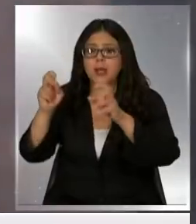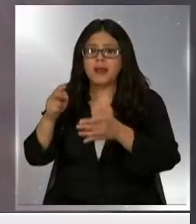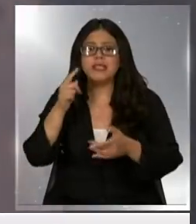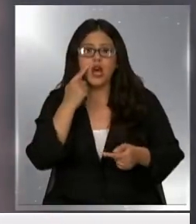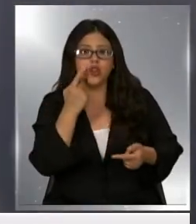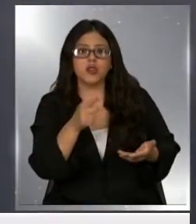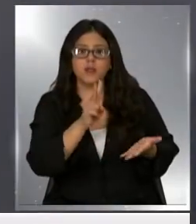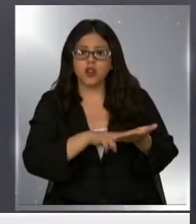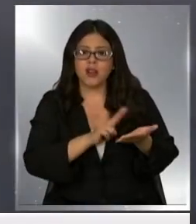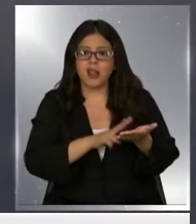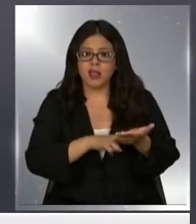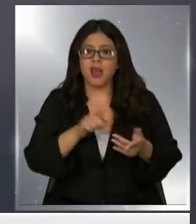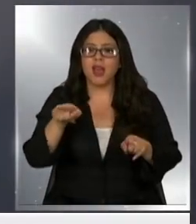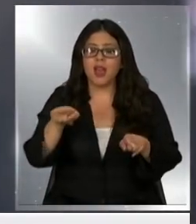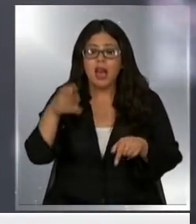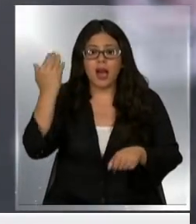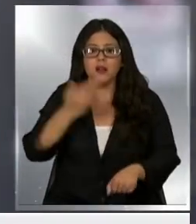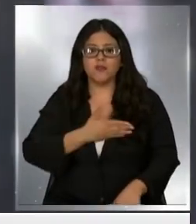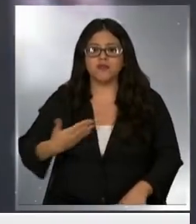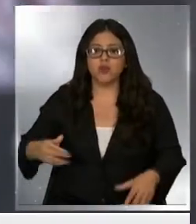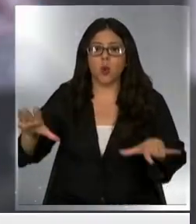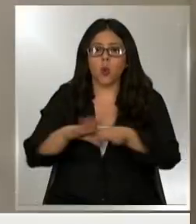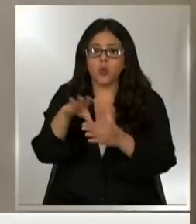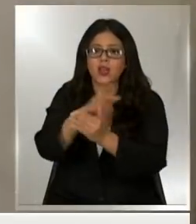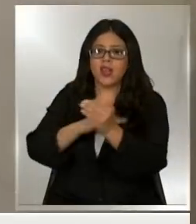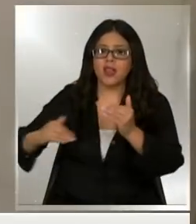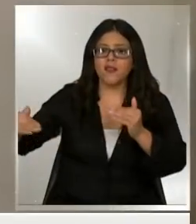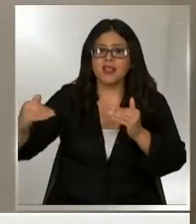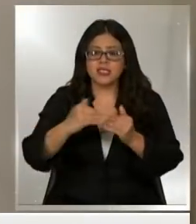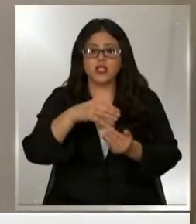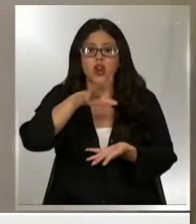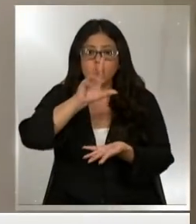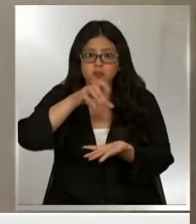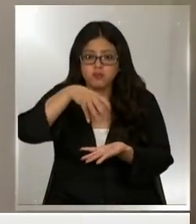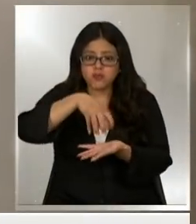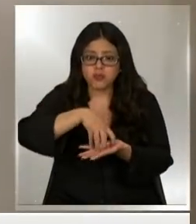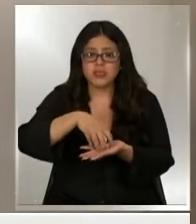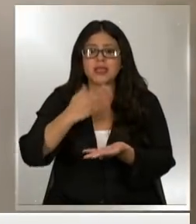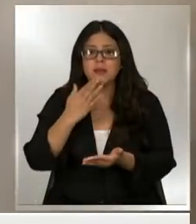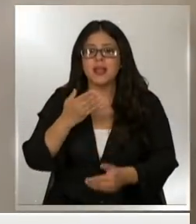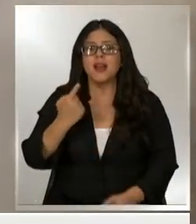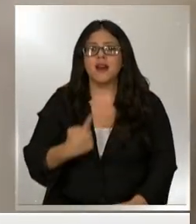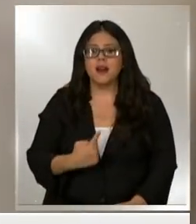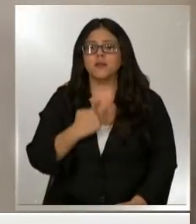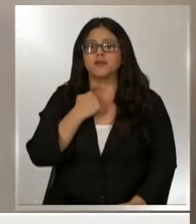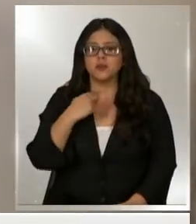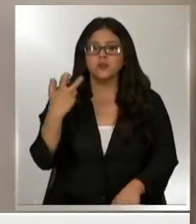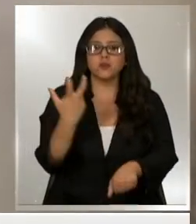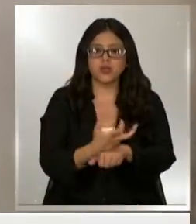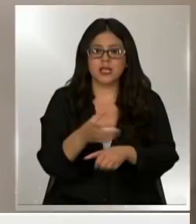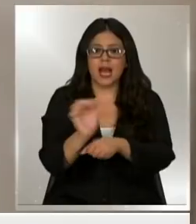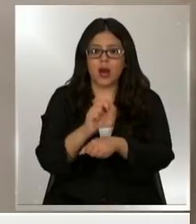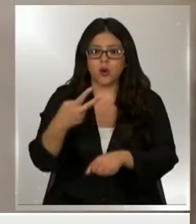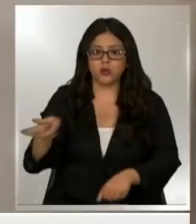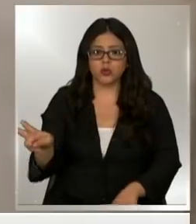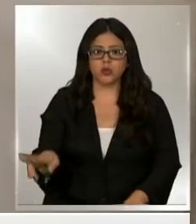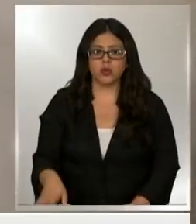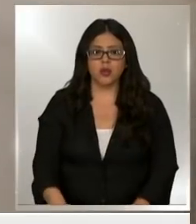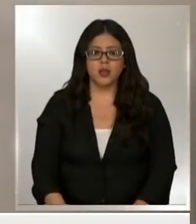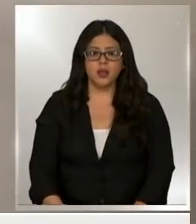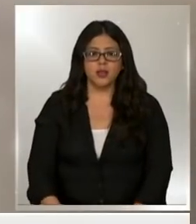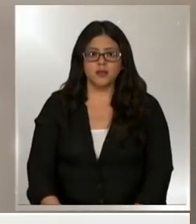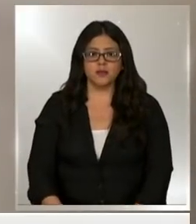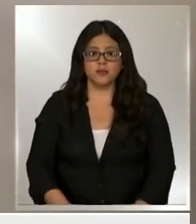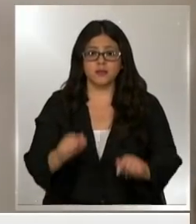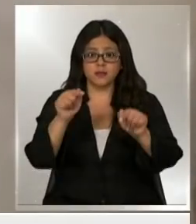realidad local al ser presidente de la Junta de Vecinos de su sector y porque fue víctima del robo de su camioneta.